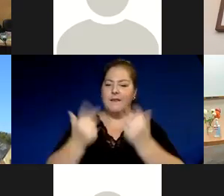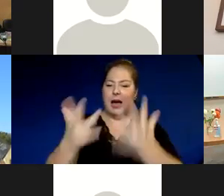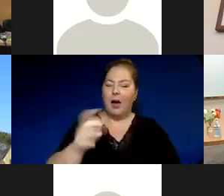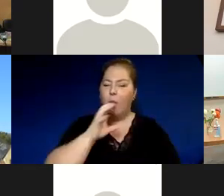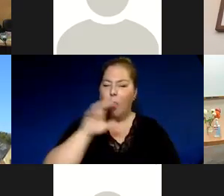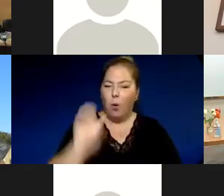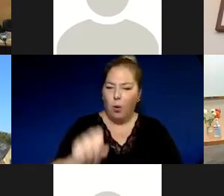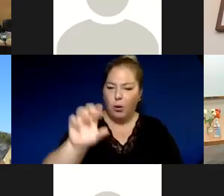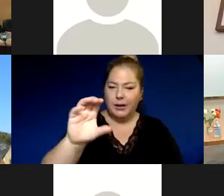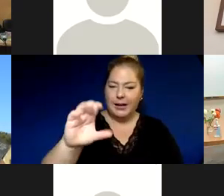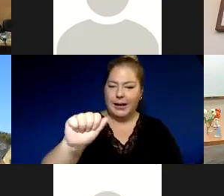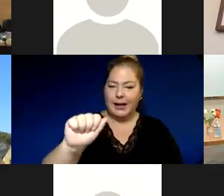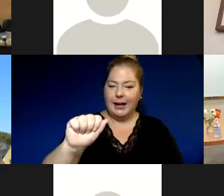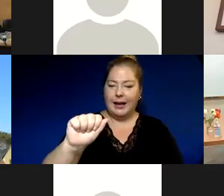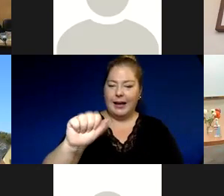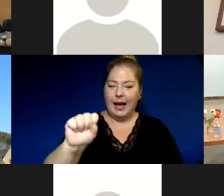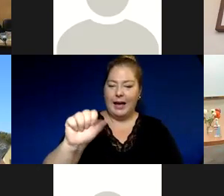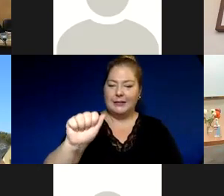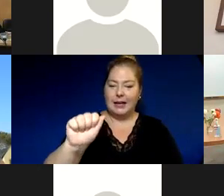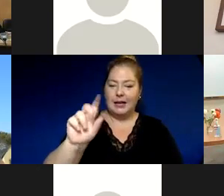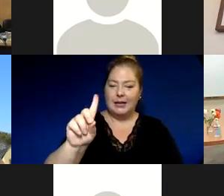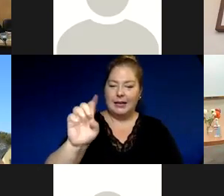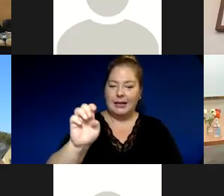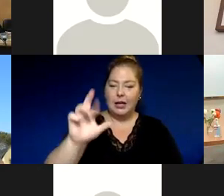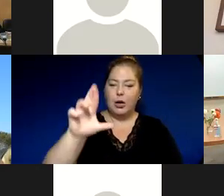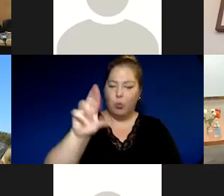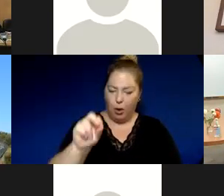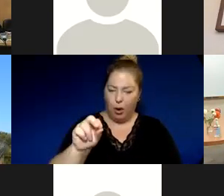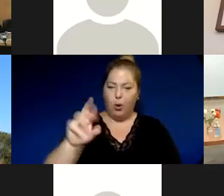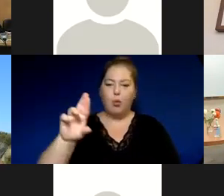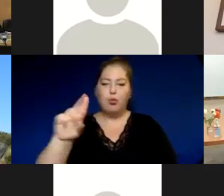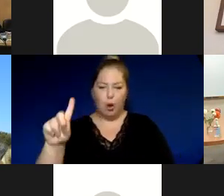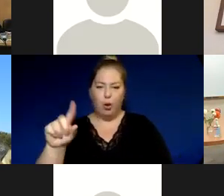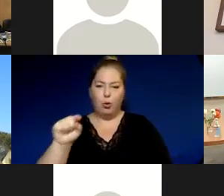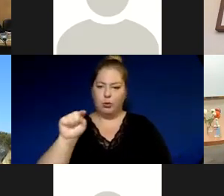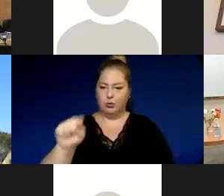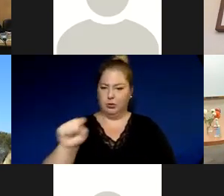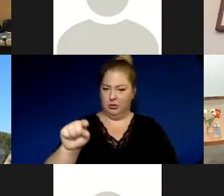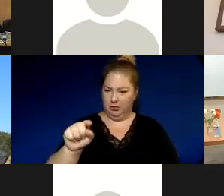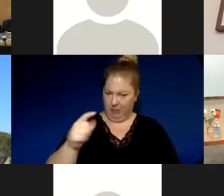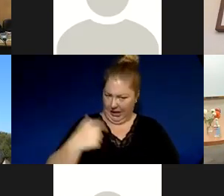en Field Road. ¿Ha sabido algo, incremento en esa área?